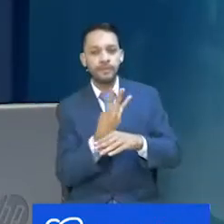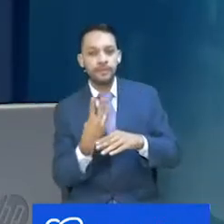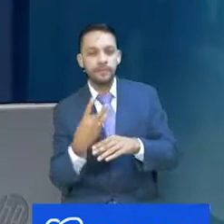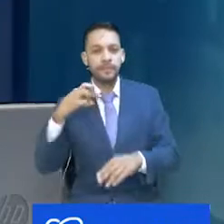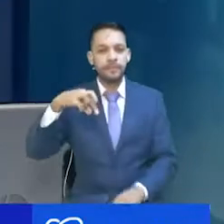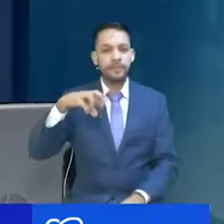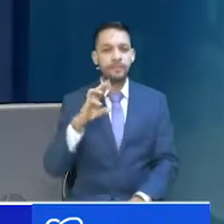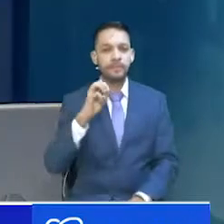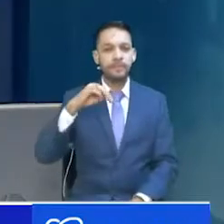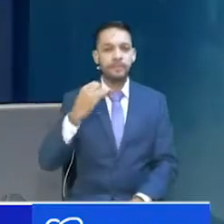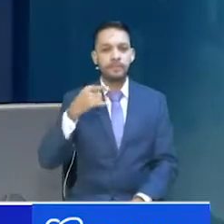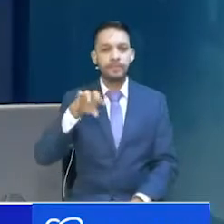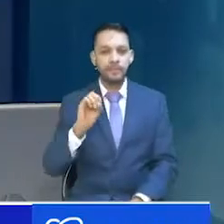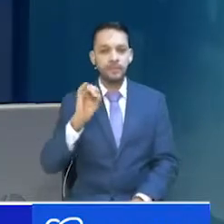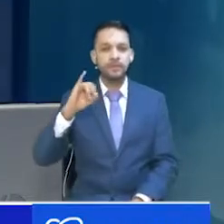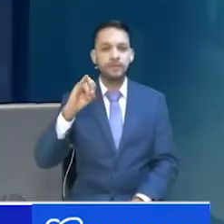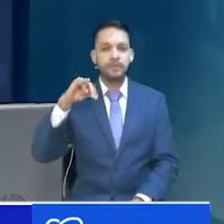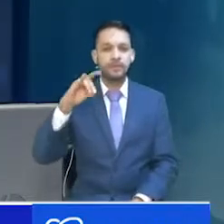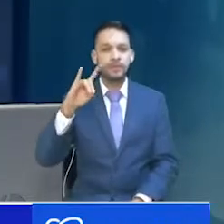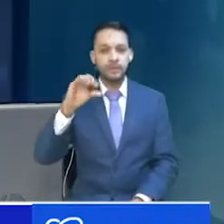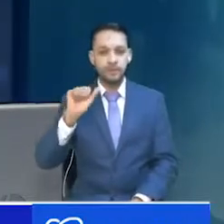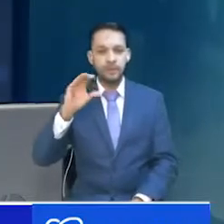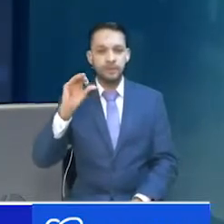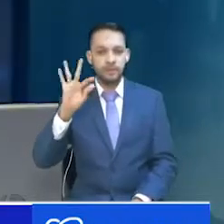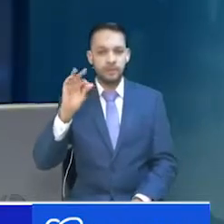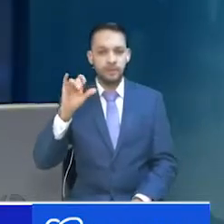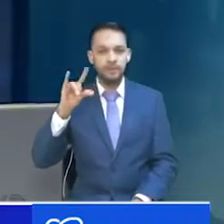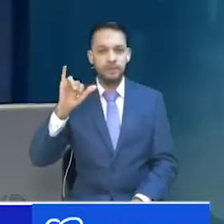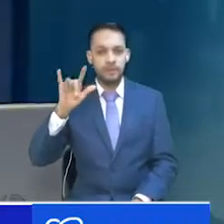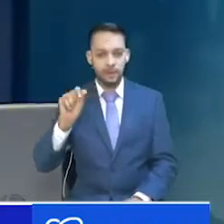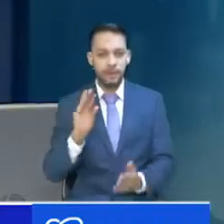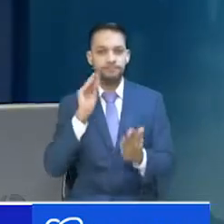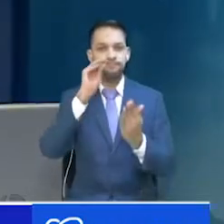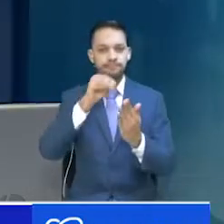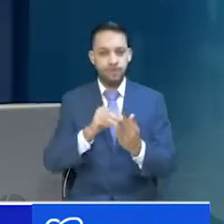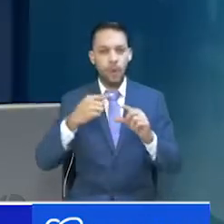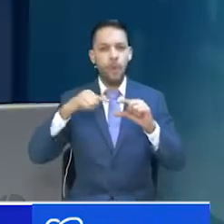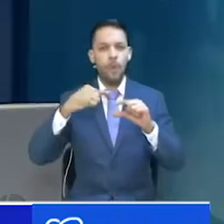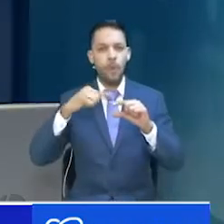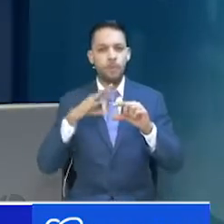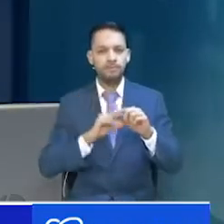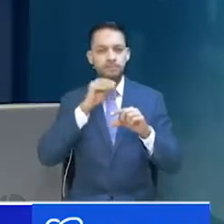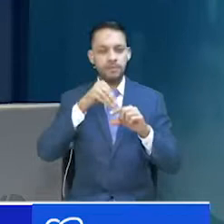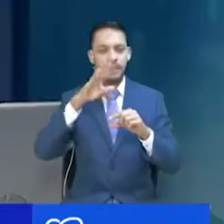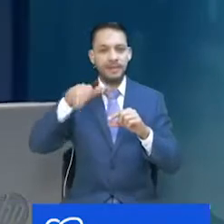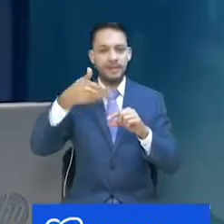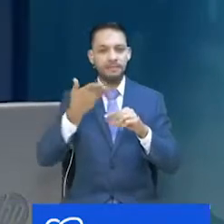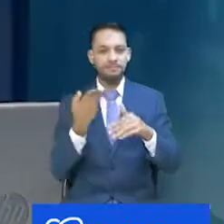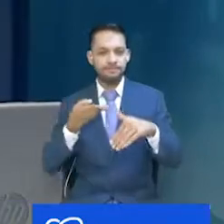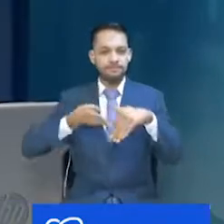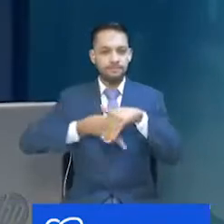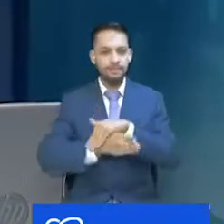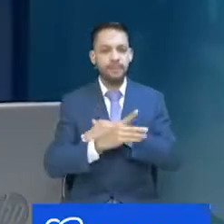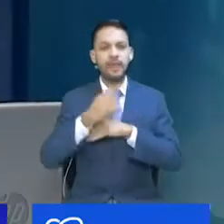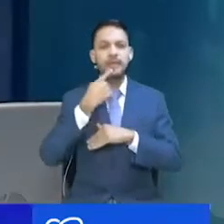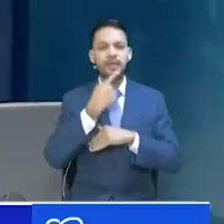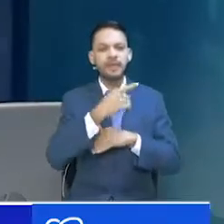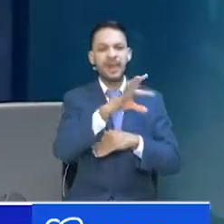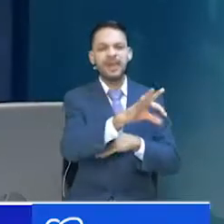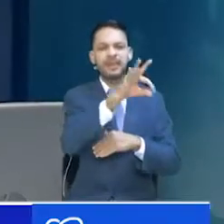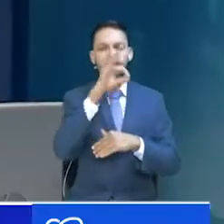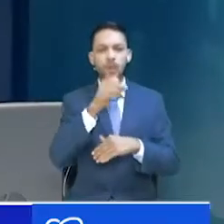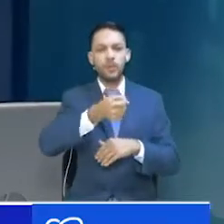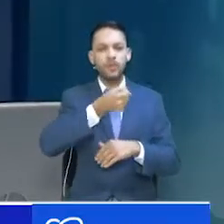india catalina puntocom crean un registro con su correo electrónico ingresan y en la opción categoría mejor noticiero regional o local